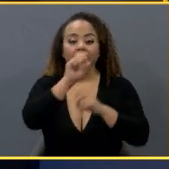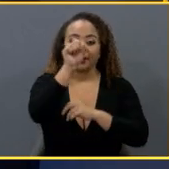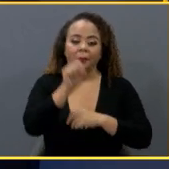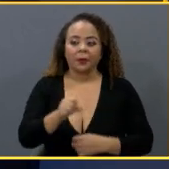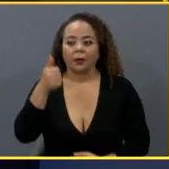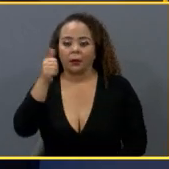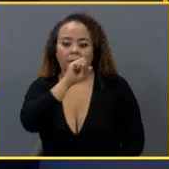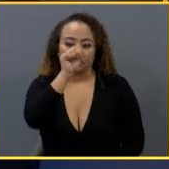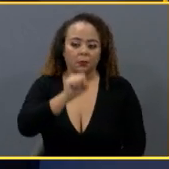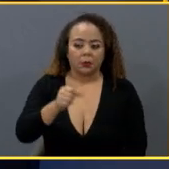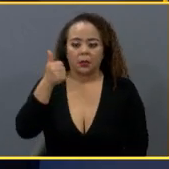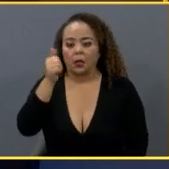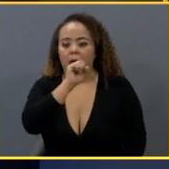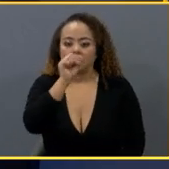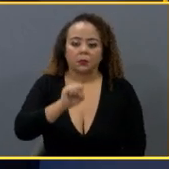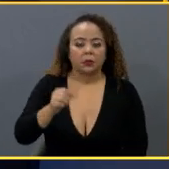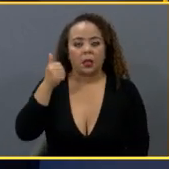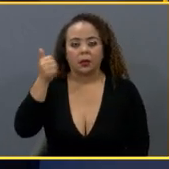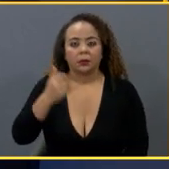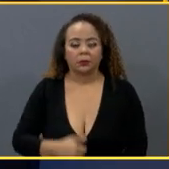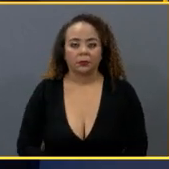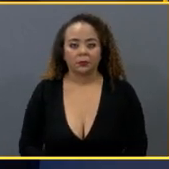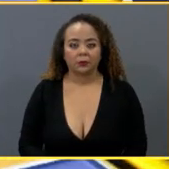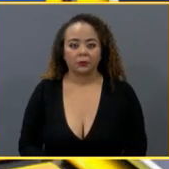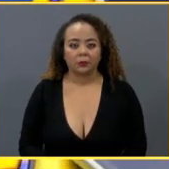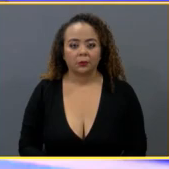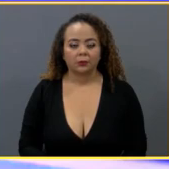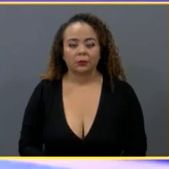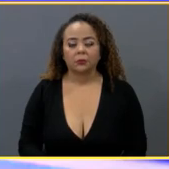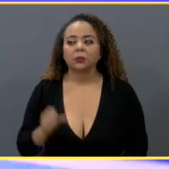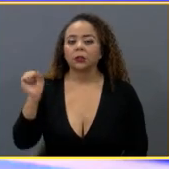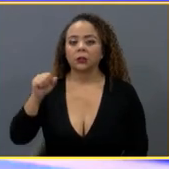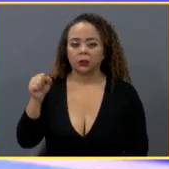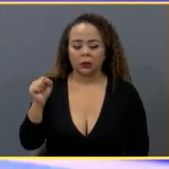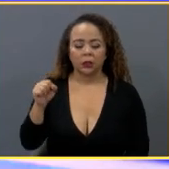Liga, Saprissa la Liga, Saprissa la Liga. Fue el de Mario Horta. Sí.